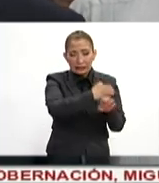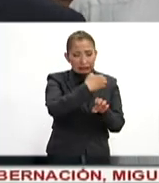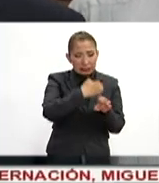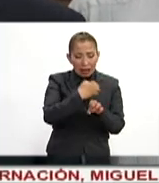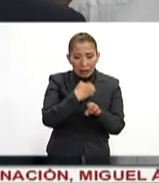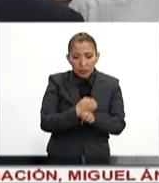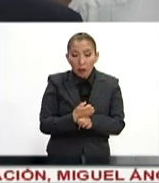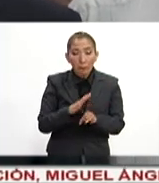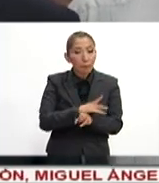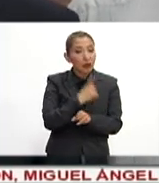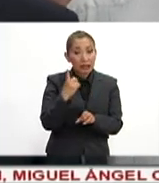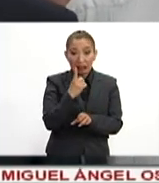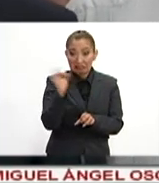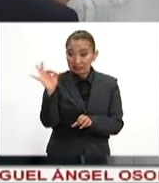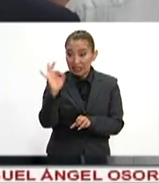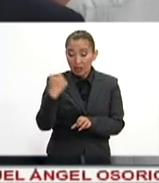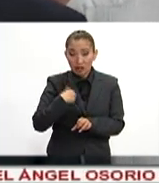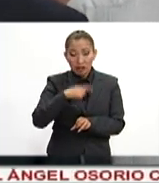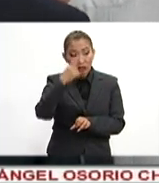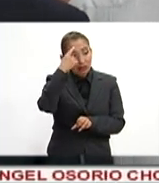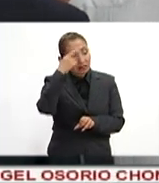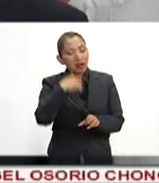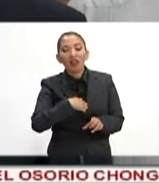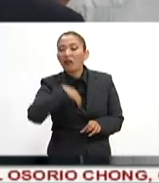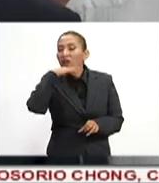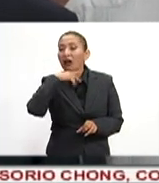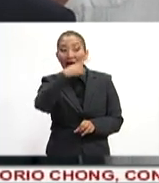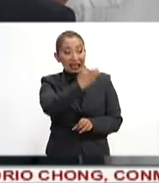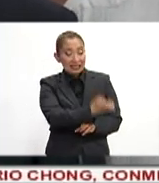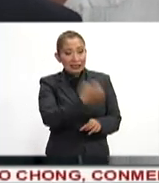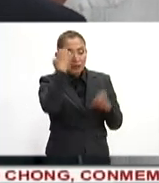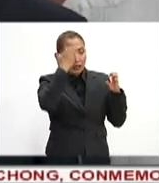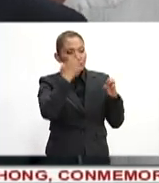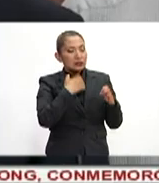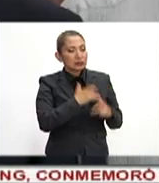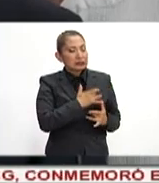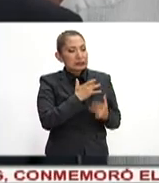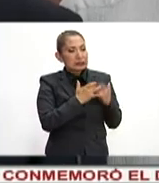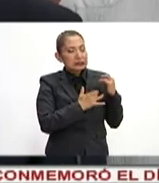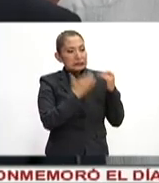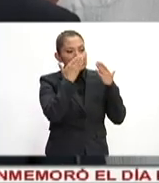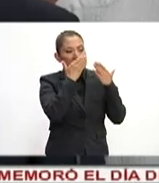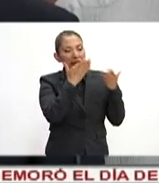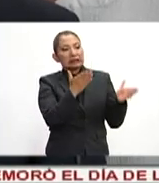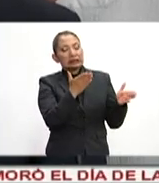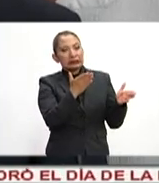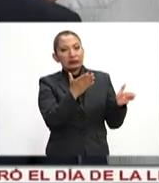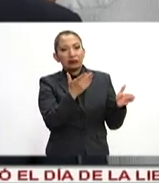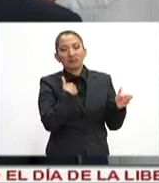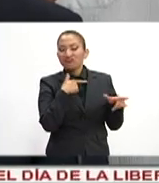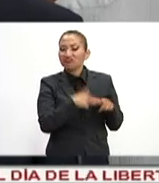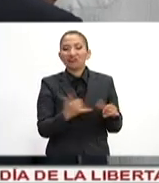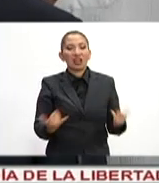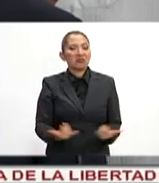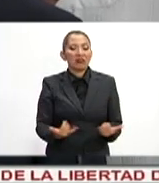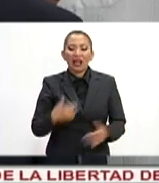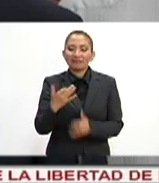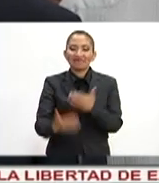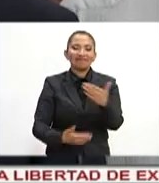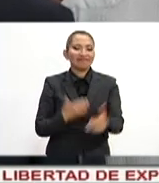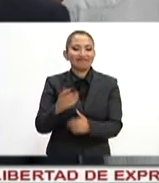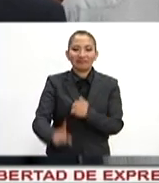estados, porque si no hacemos conciencia y esta exposición nos permite hacer conciencia al respecto, seguiremos pasando